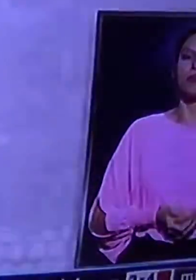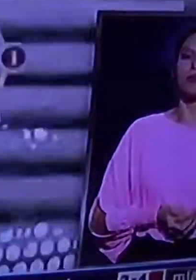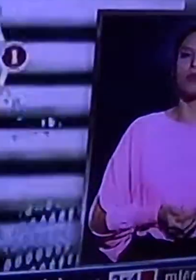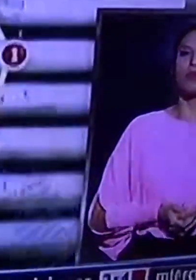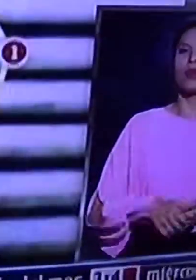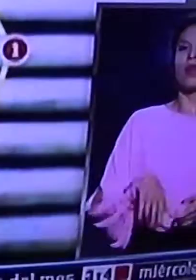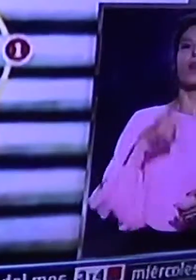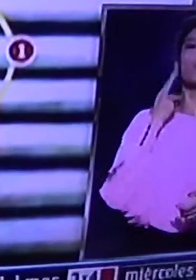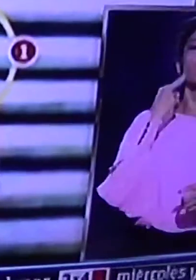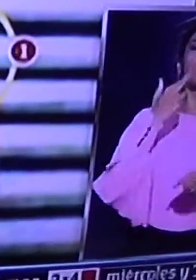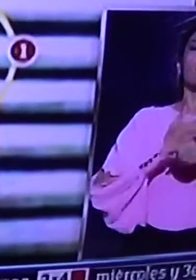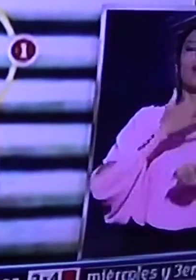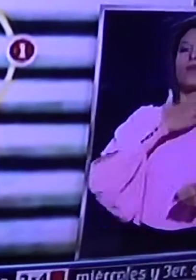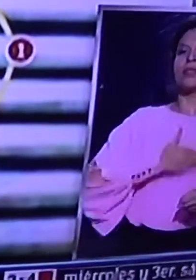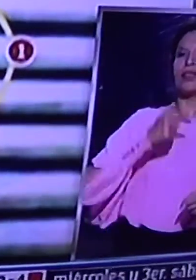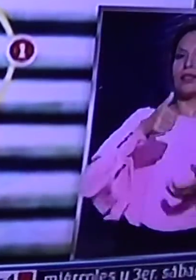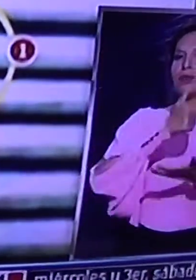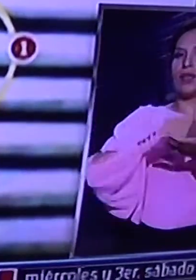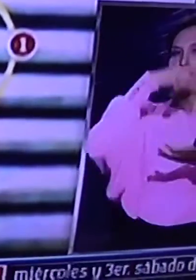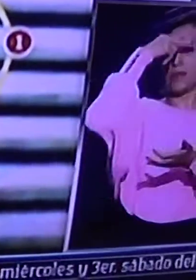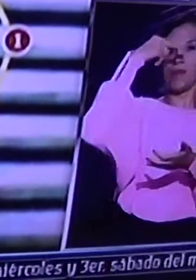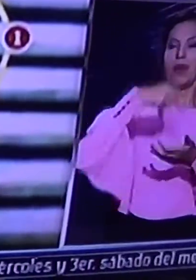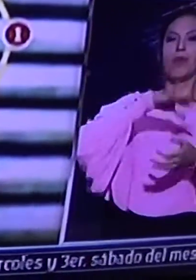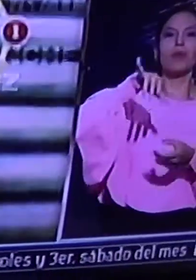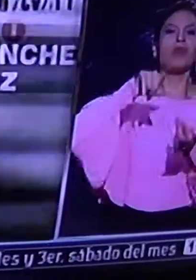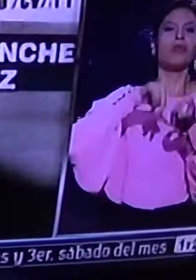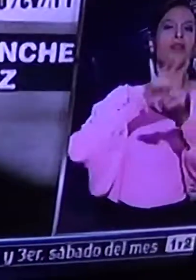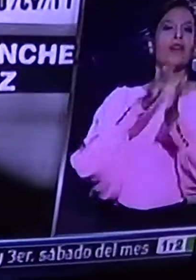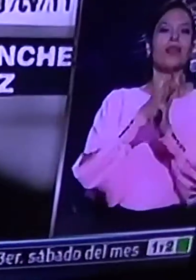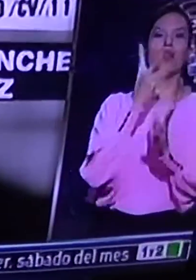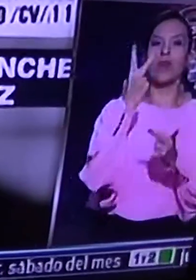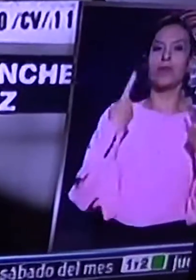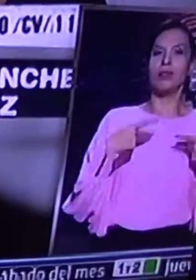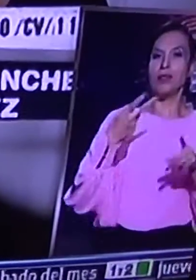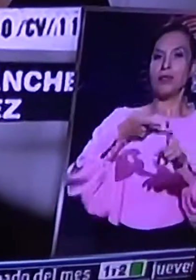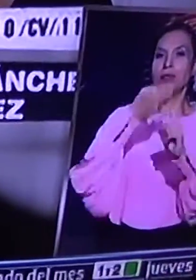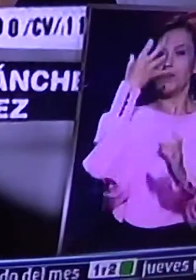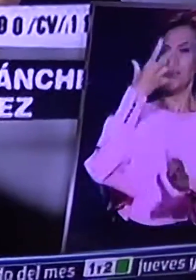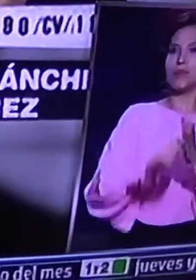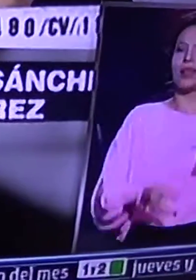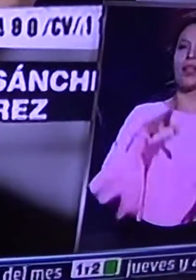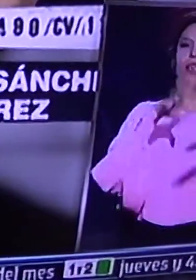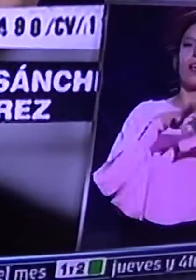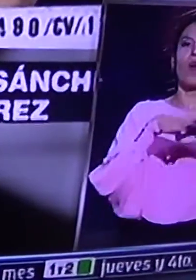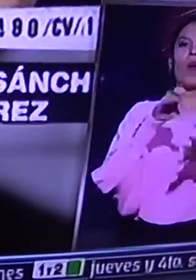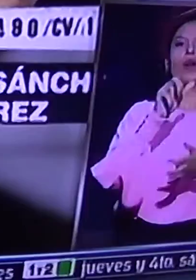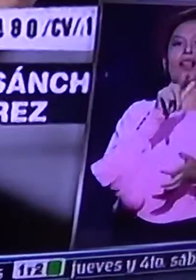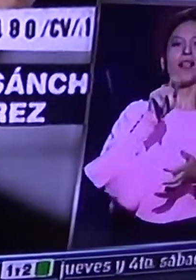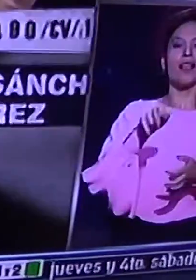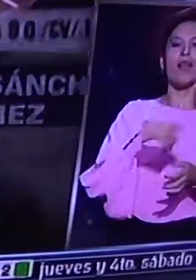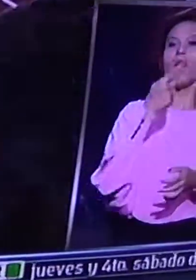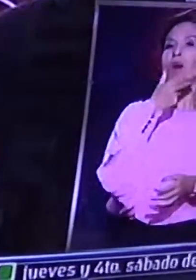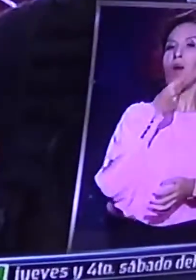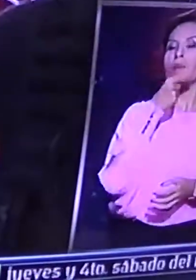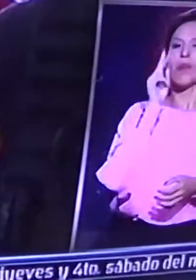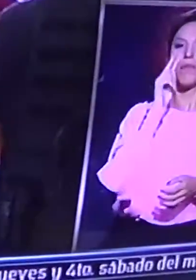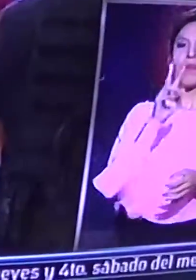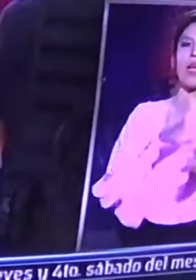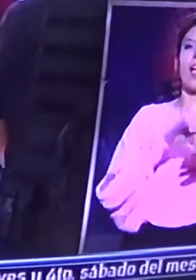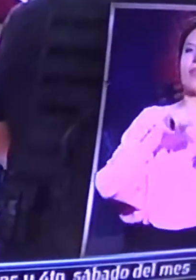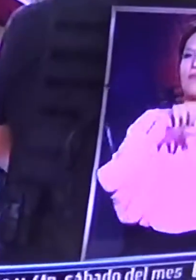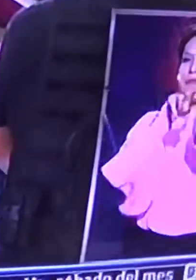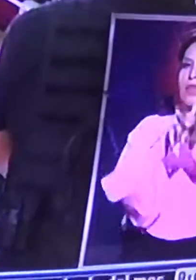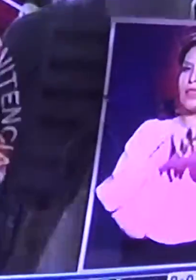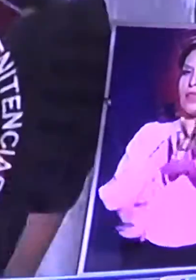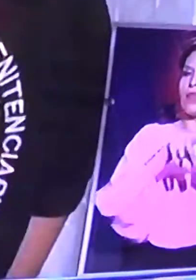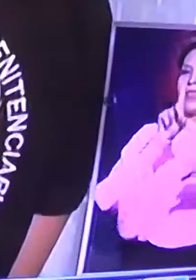La Procuraduría de Justicia de la Ciudad de México busca al cómplice de los dos secuestradores que se fugaron del reclusorio Oriente. Es el hombre que aparece en un